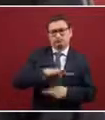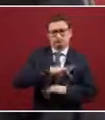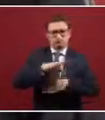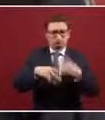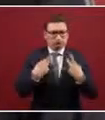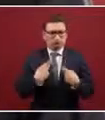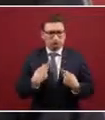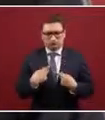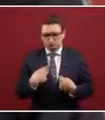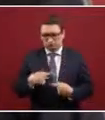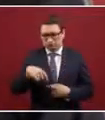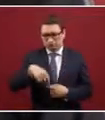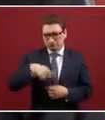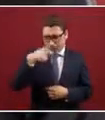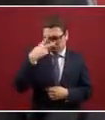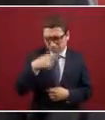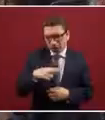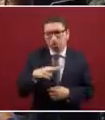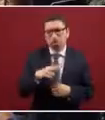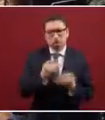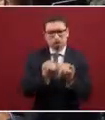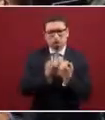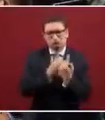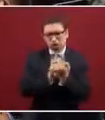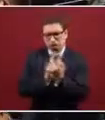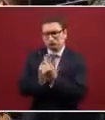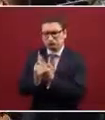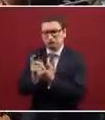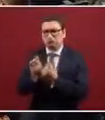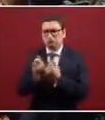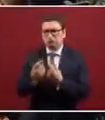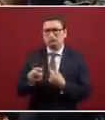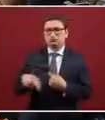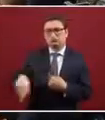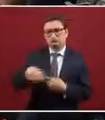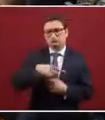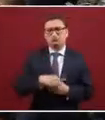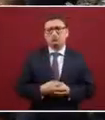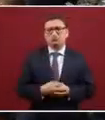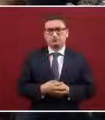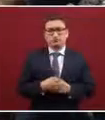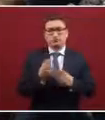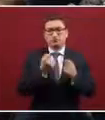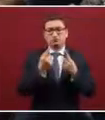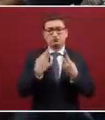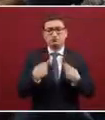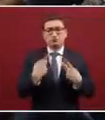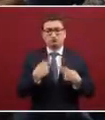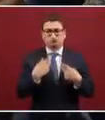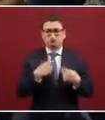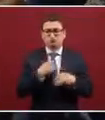de manera directa. Los que no interactúan en redes sociales,